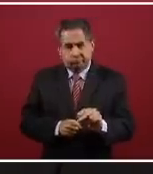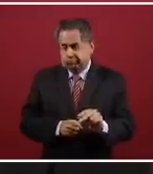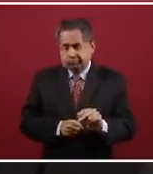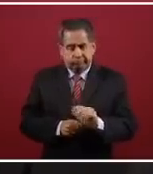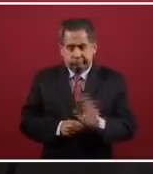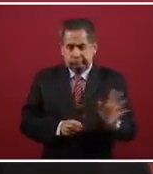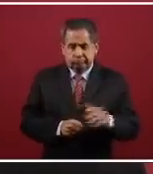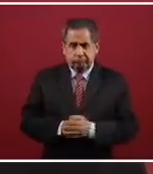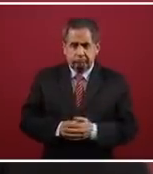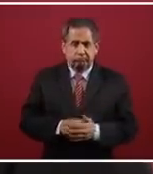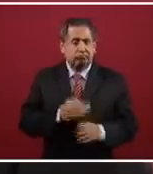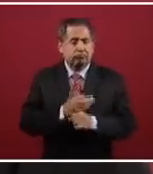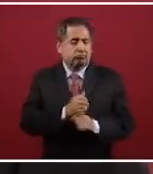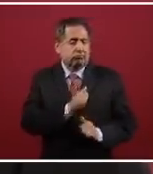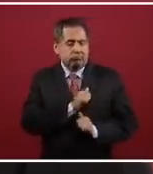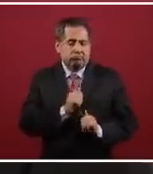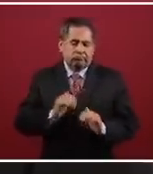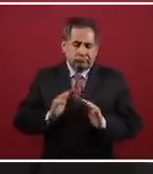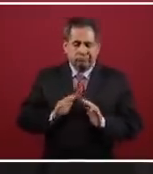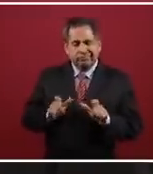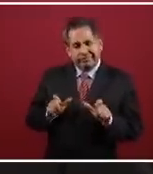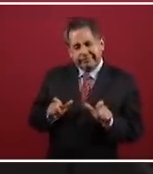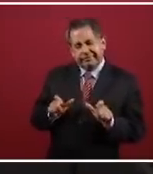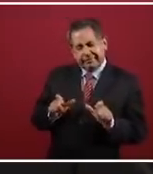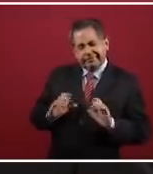Está haciendo el ejército y